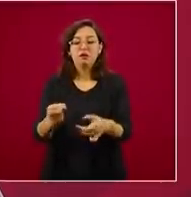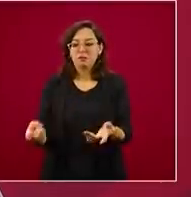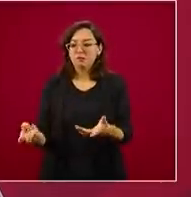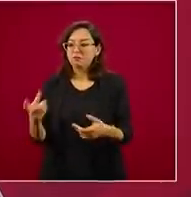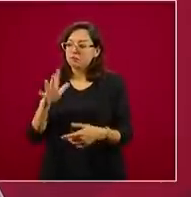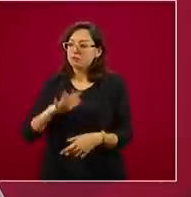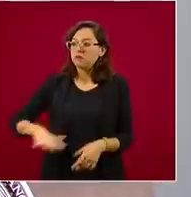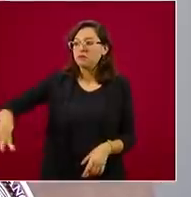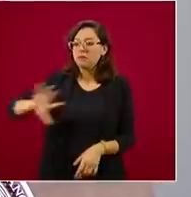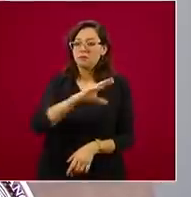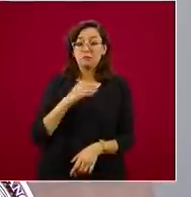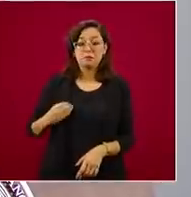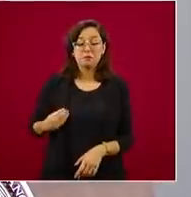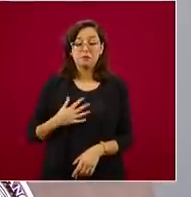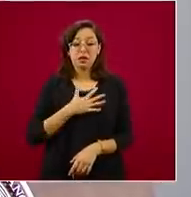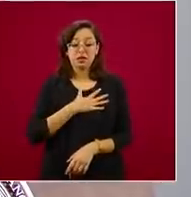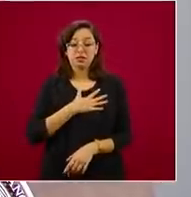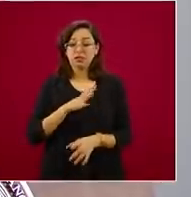epidemia.